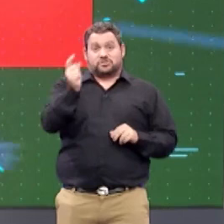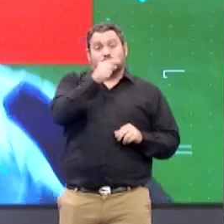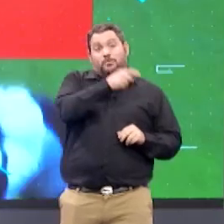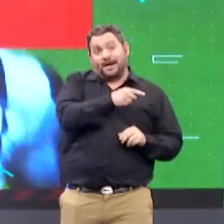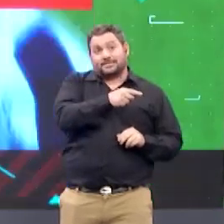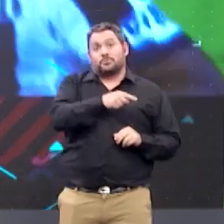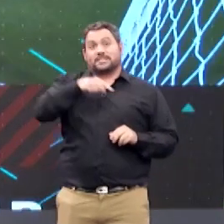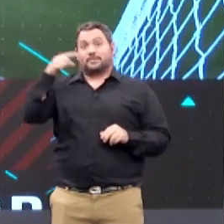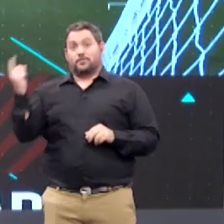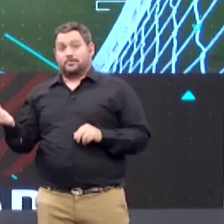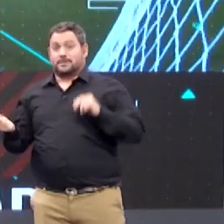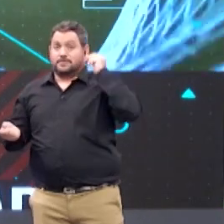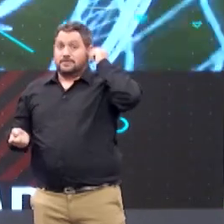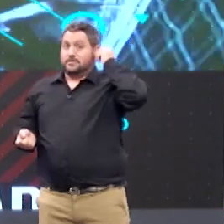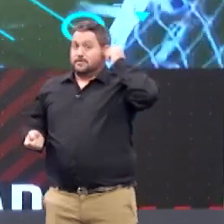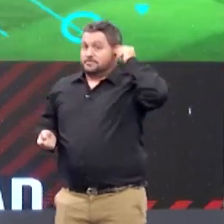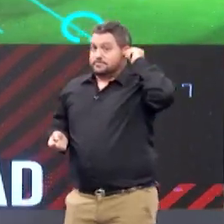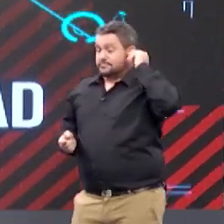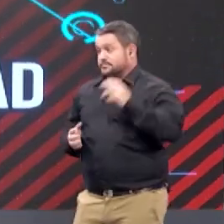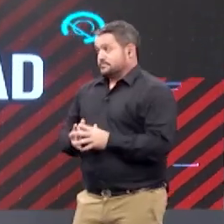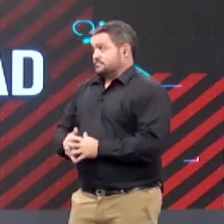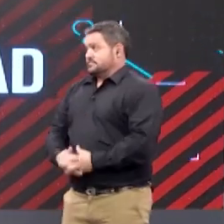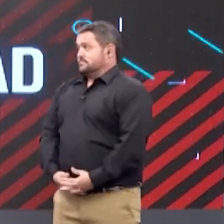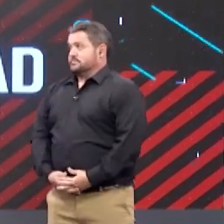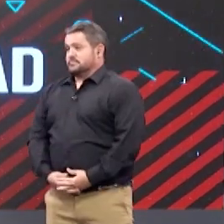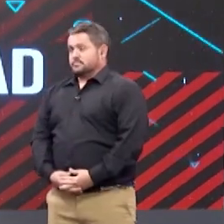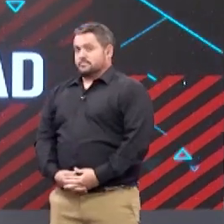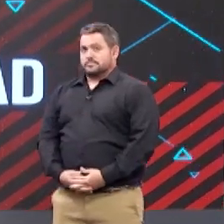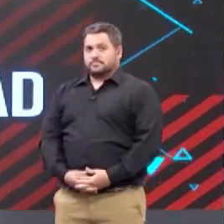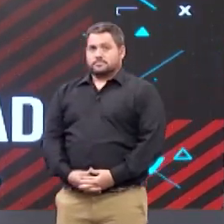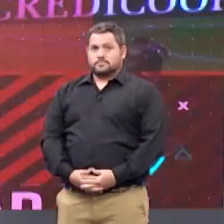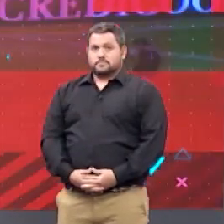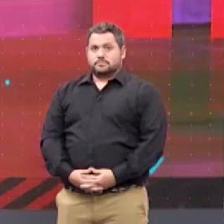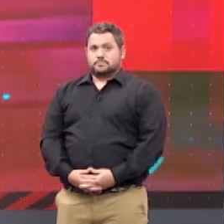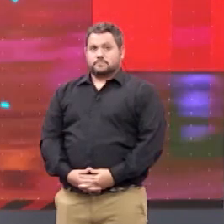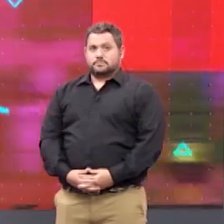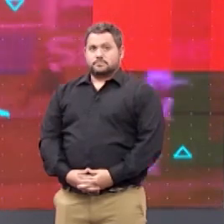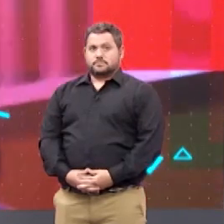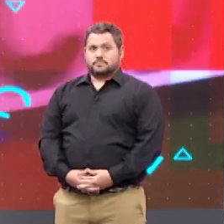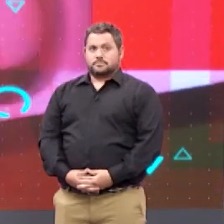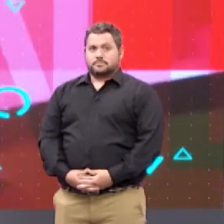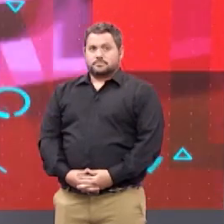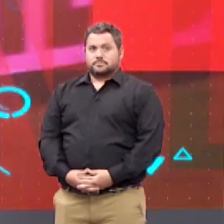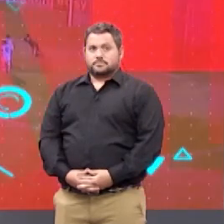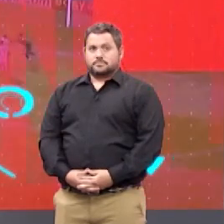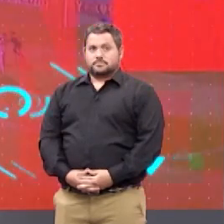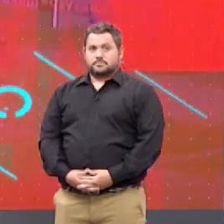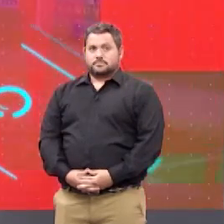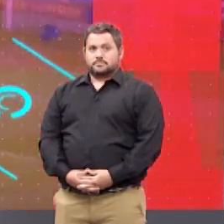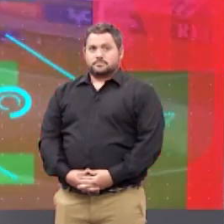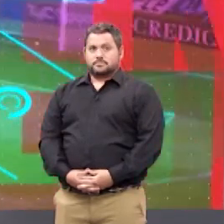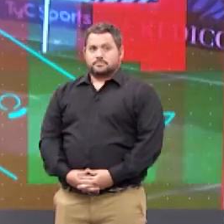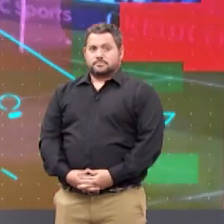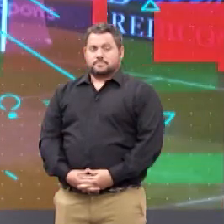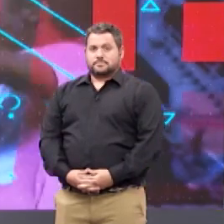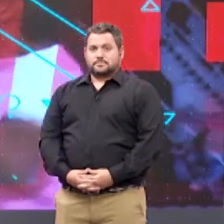Sí, pero si Sosa vos vas, ¿cómo hace para volver? El maceto que plantea Diego, que... Sosa lo que hace es generarse su propio espacio. Sosa se genera